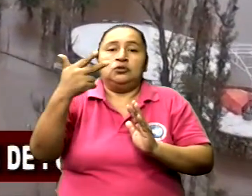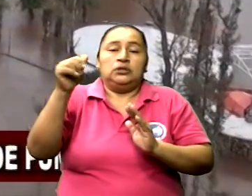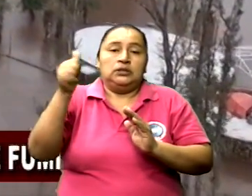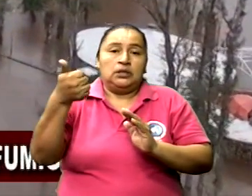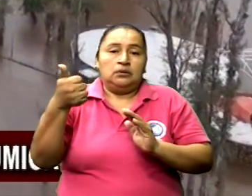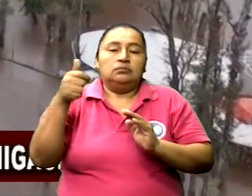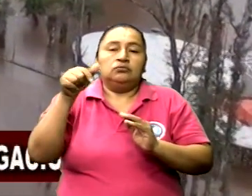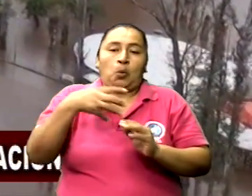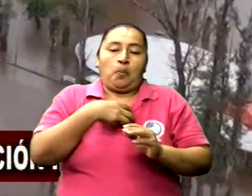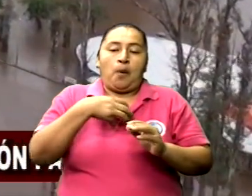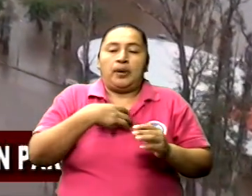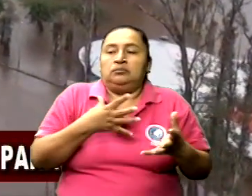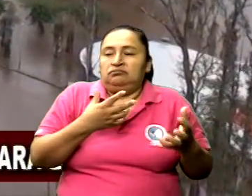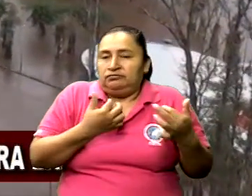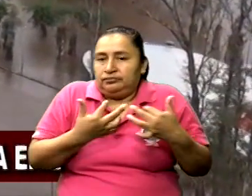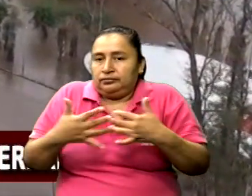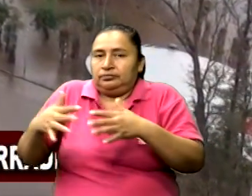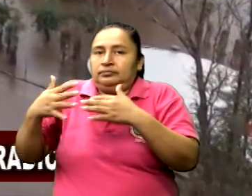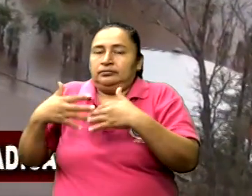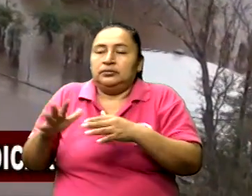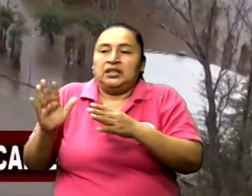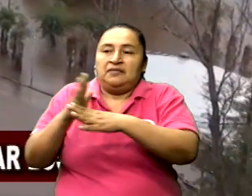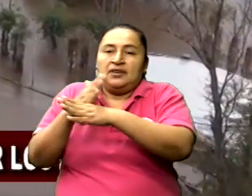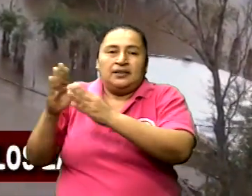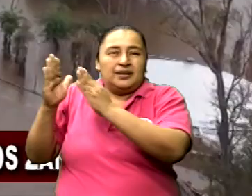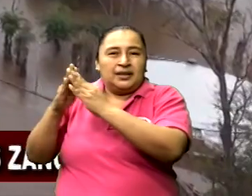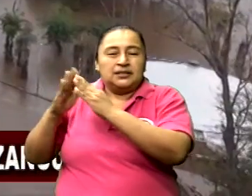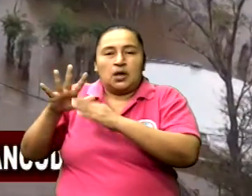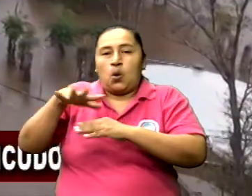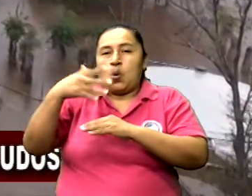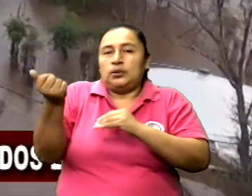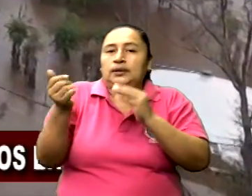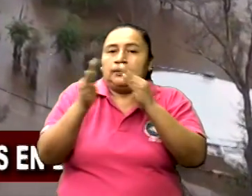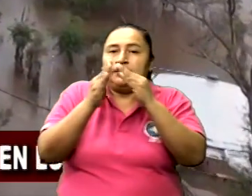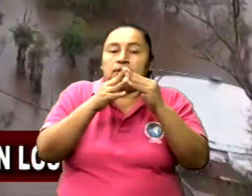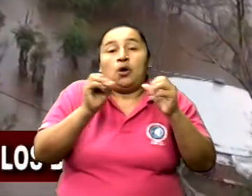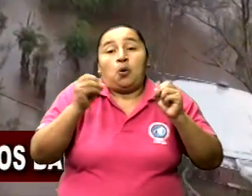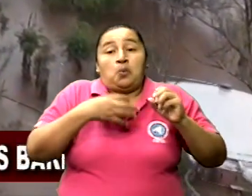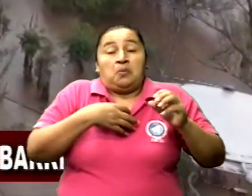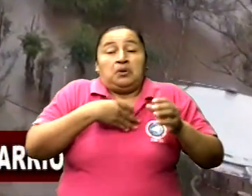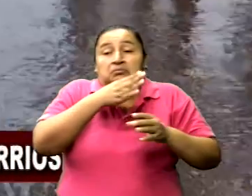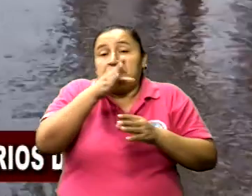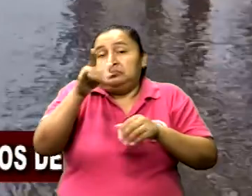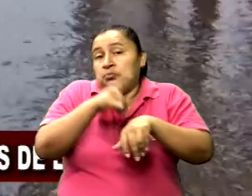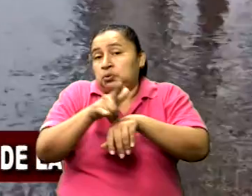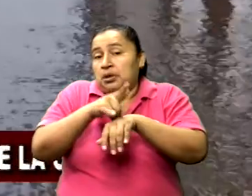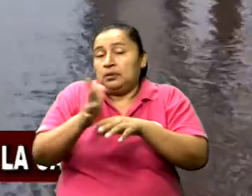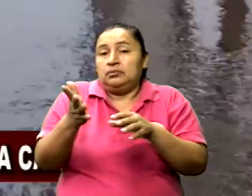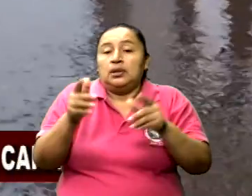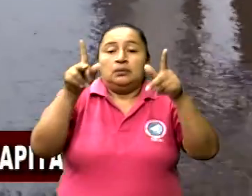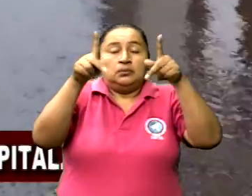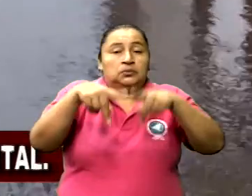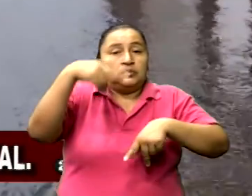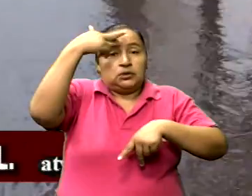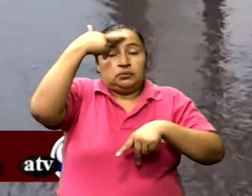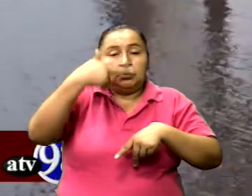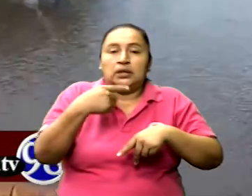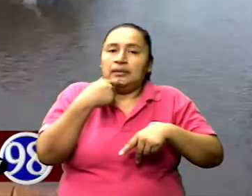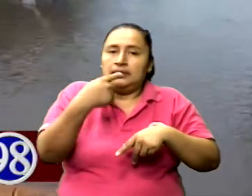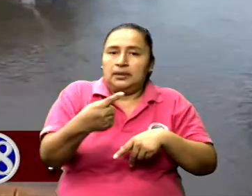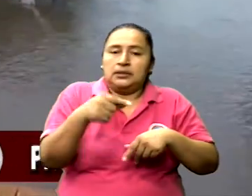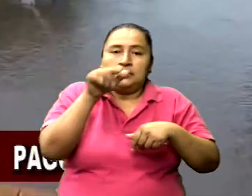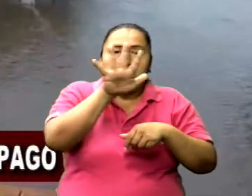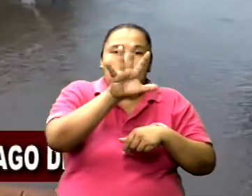5.586 se autoevacuaron en viviendas particulares y albergues autogestionados. Las autoridades señalaron que